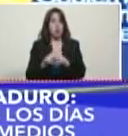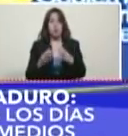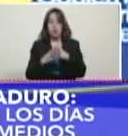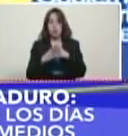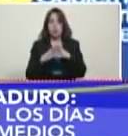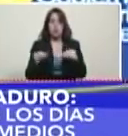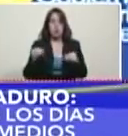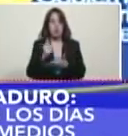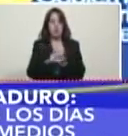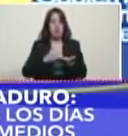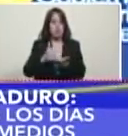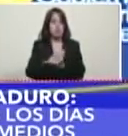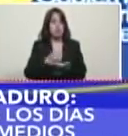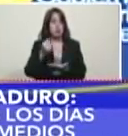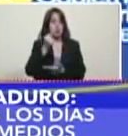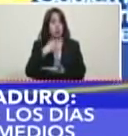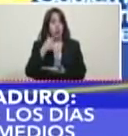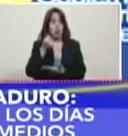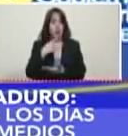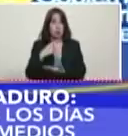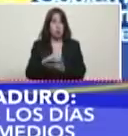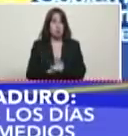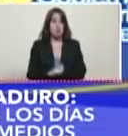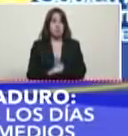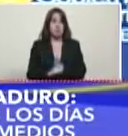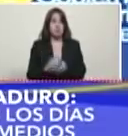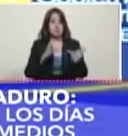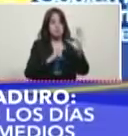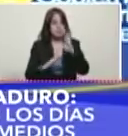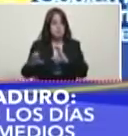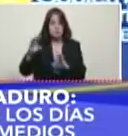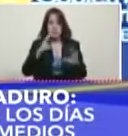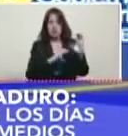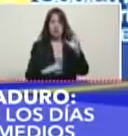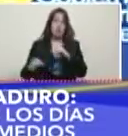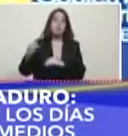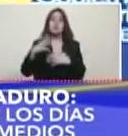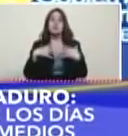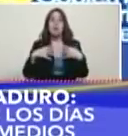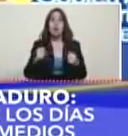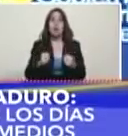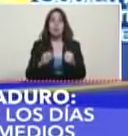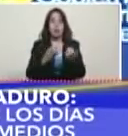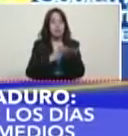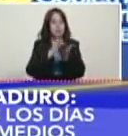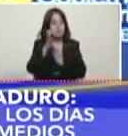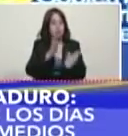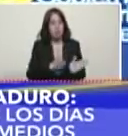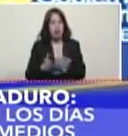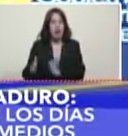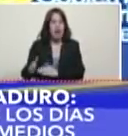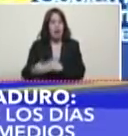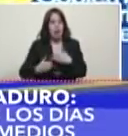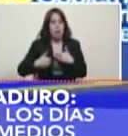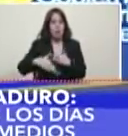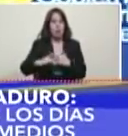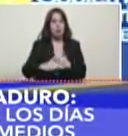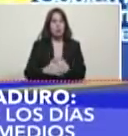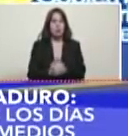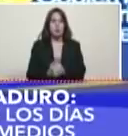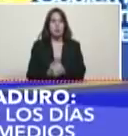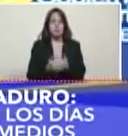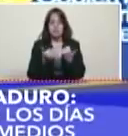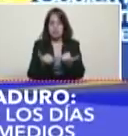sector farmacéutico y todo el sector científico de salud para articularlo en un solo plan pronto.